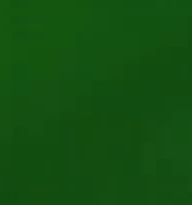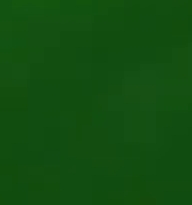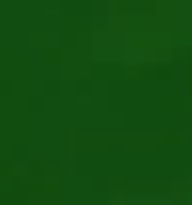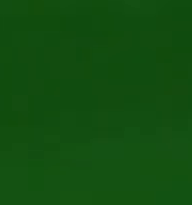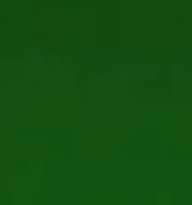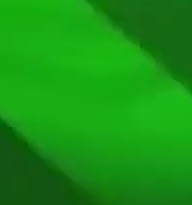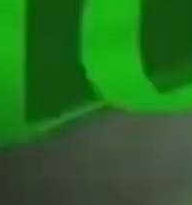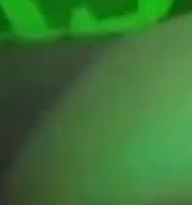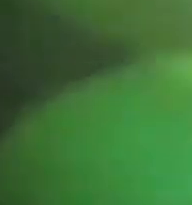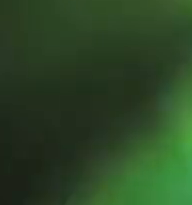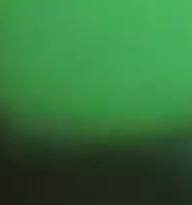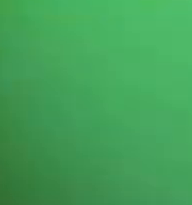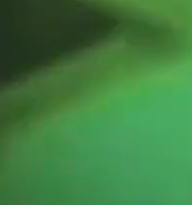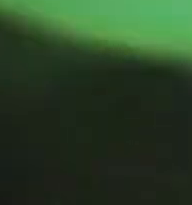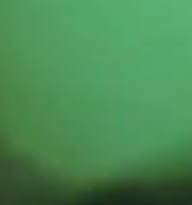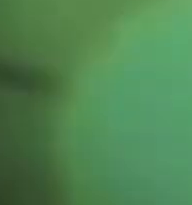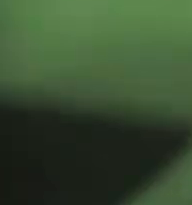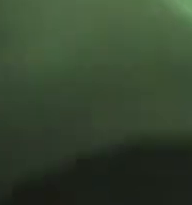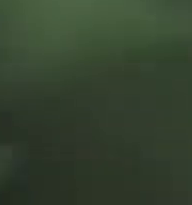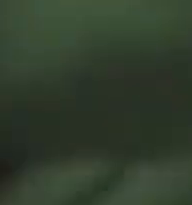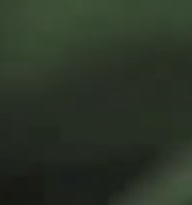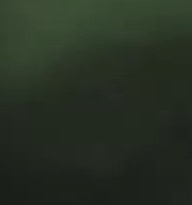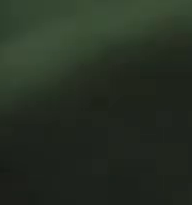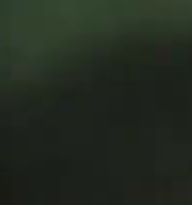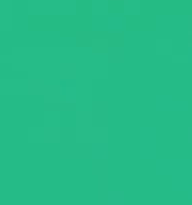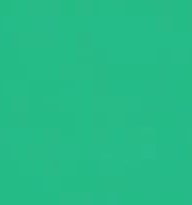noche. Hasta entonces.